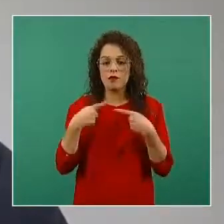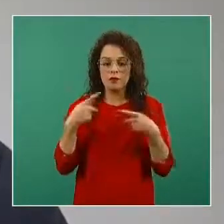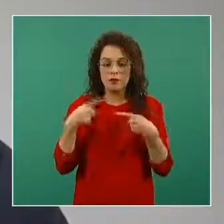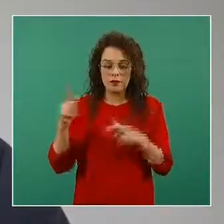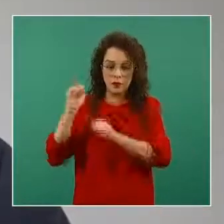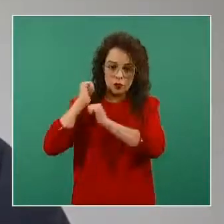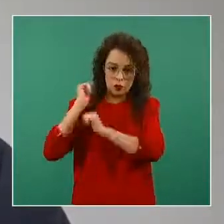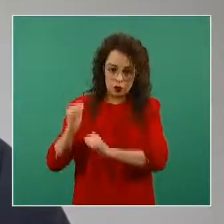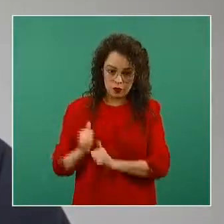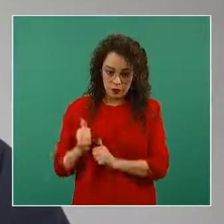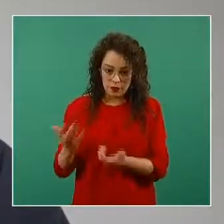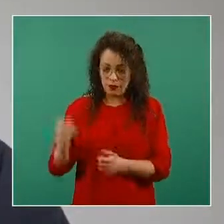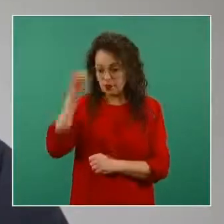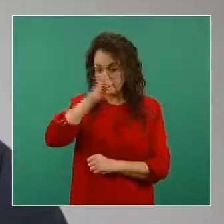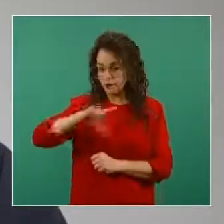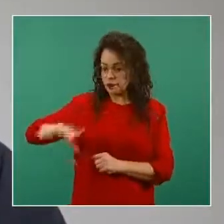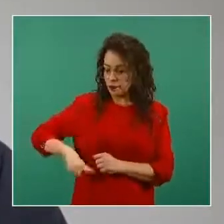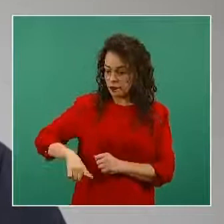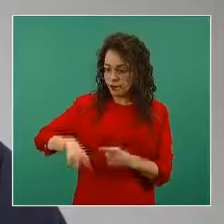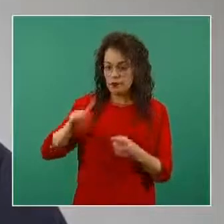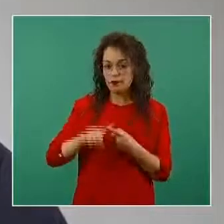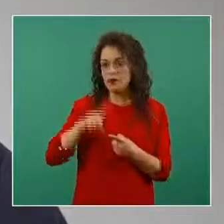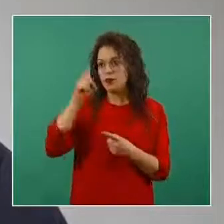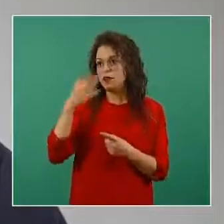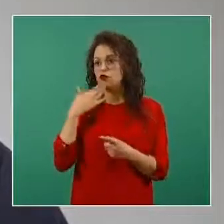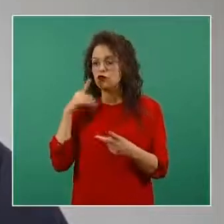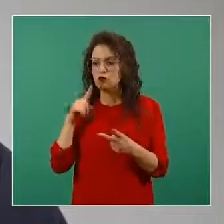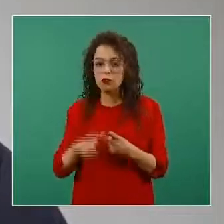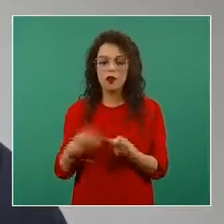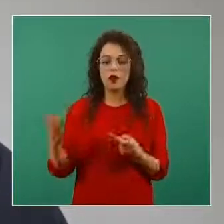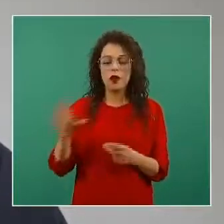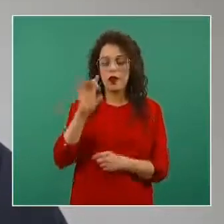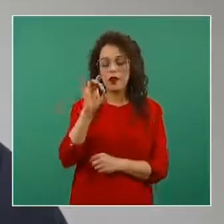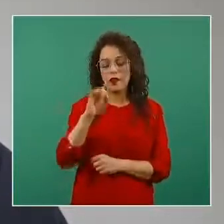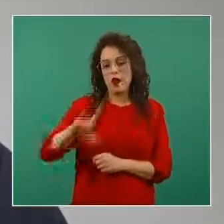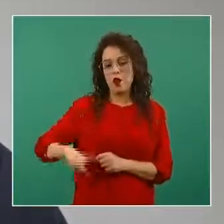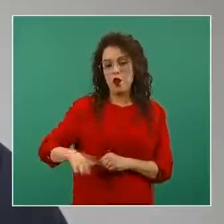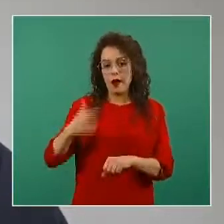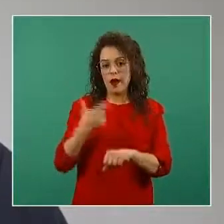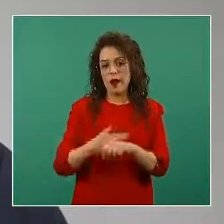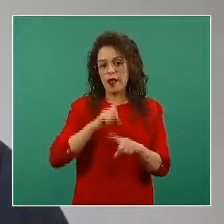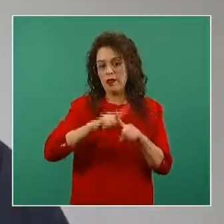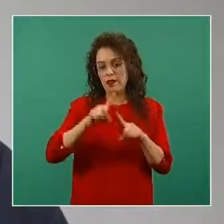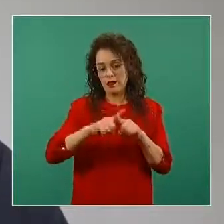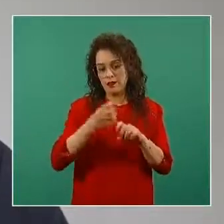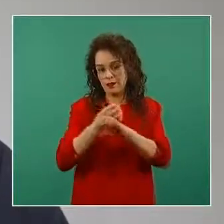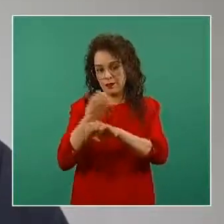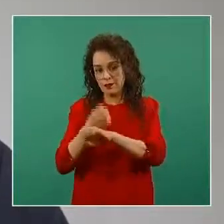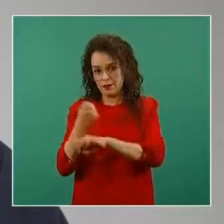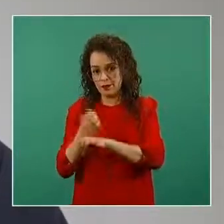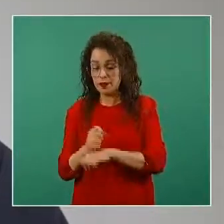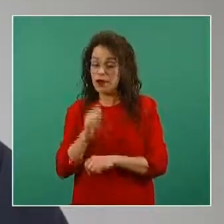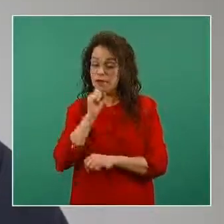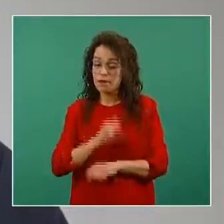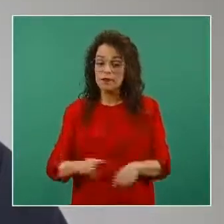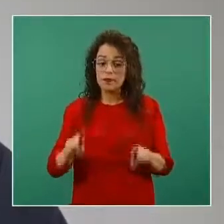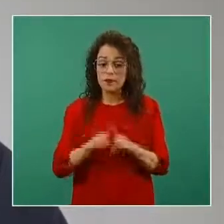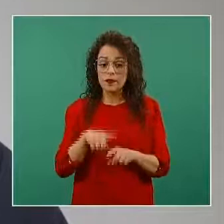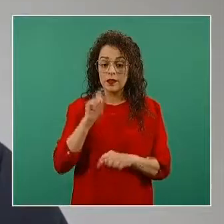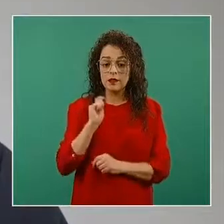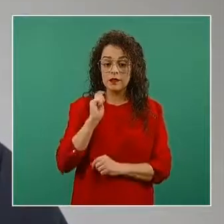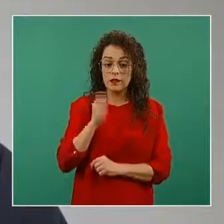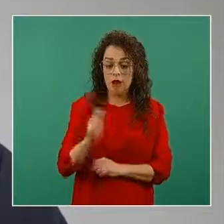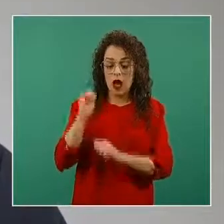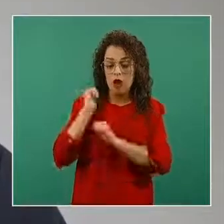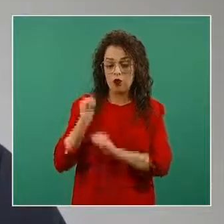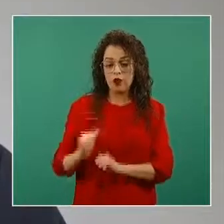jefa de gobierno del Distrito Federal y los 30 gobernadores de las demás entidades federativas, así también como de seguro